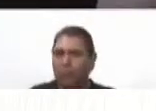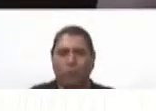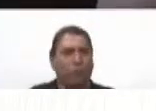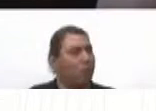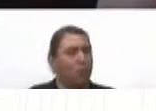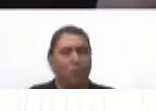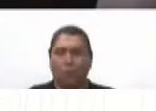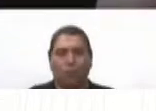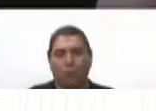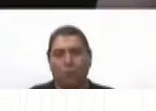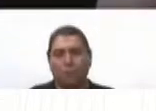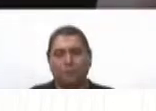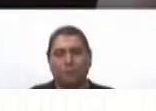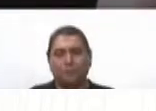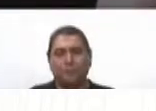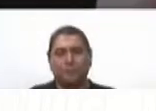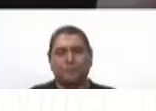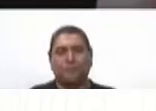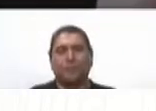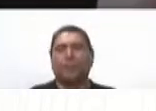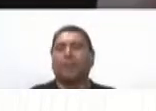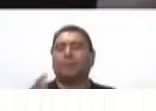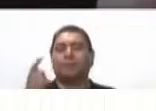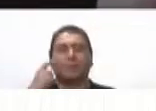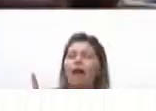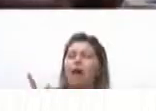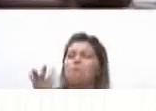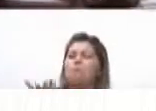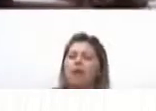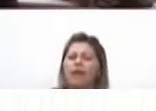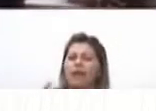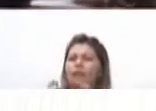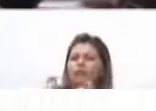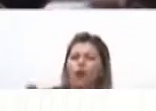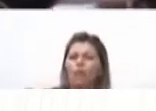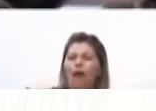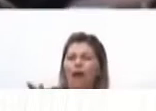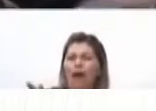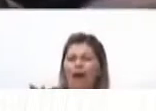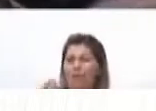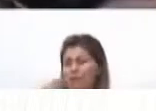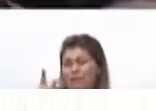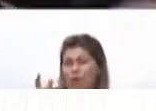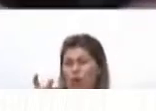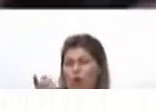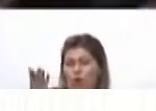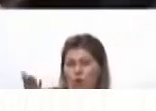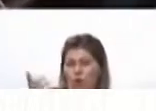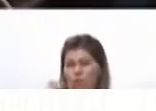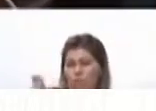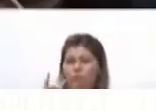algo poco claro por otro lado, ¿no? La realidad es que de los tres